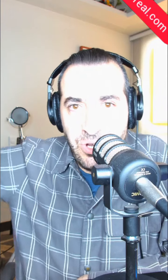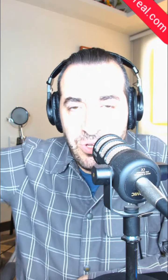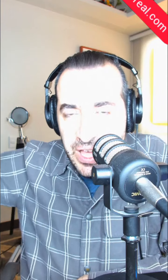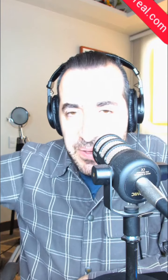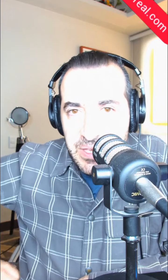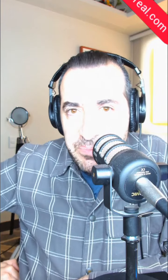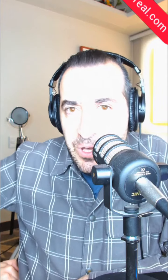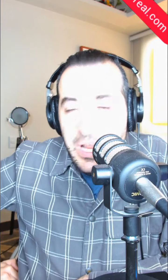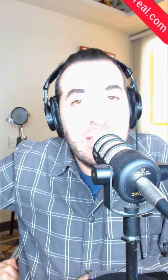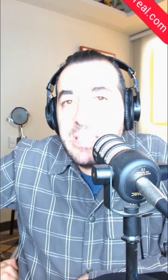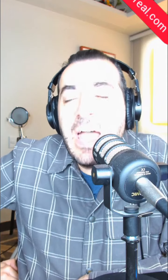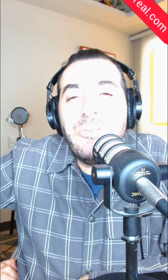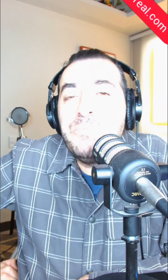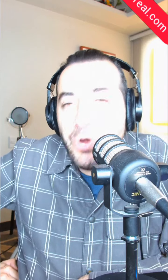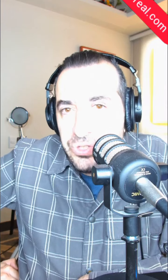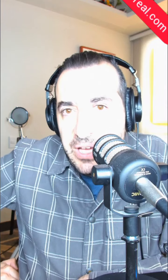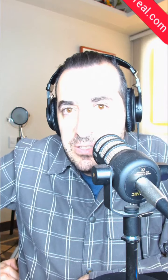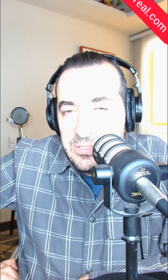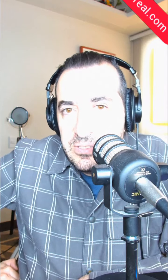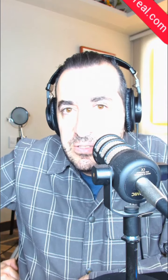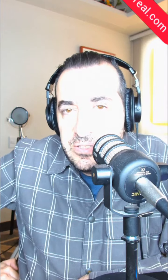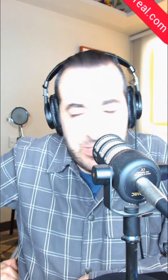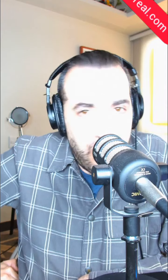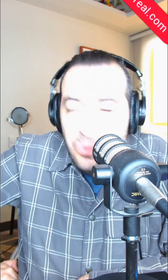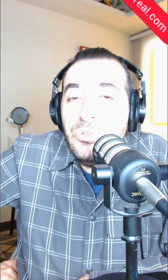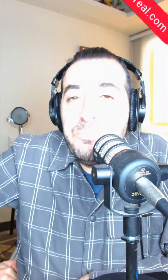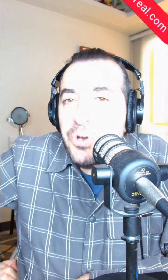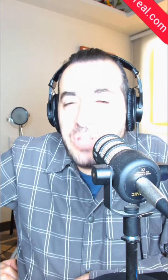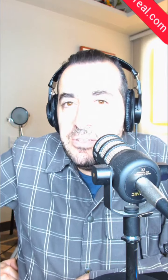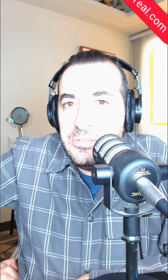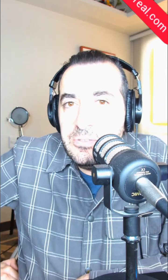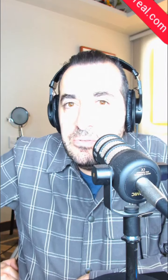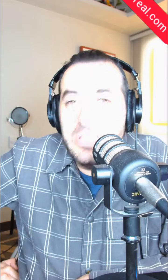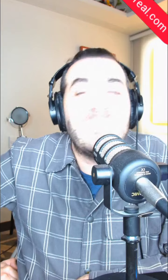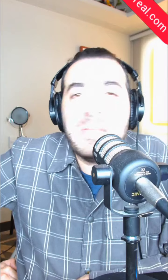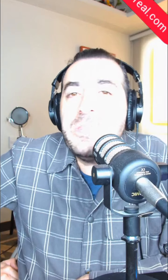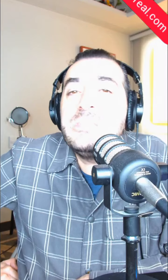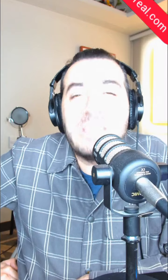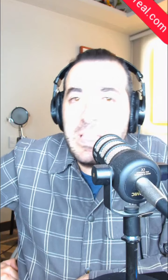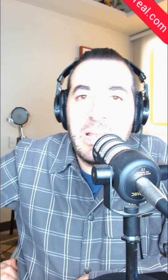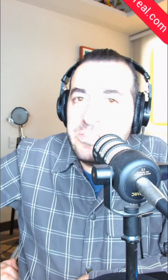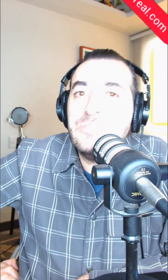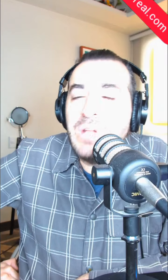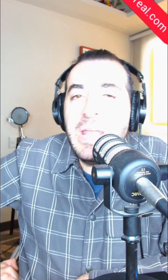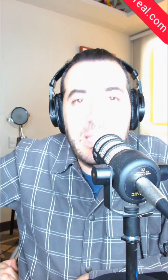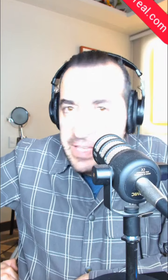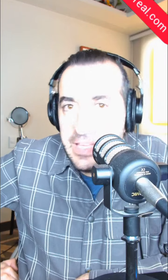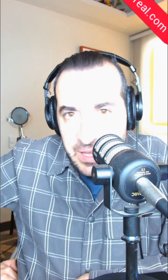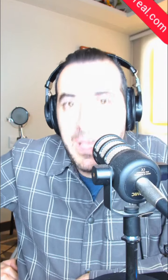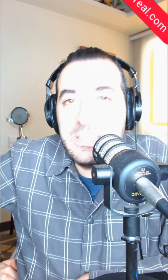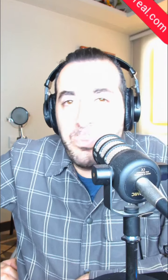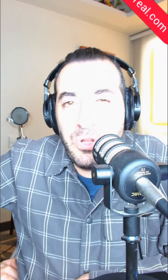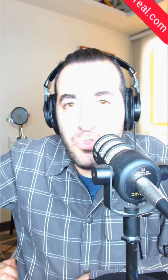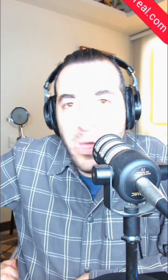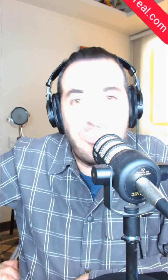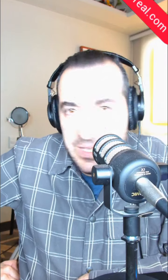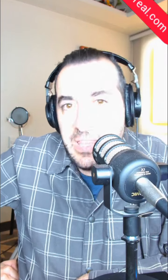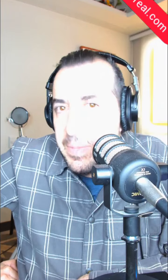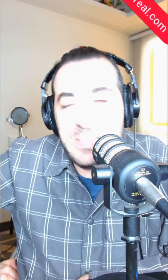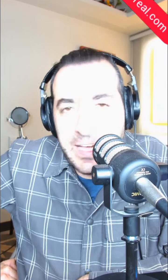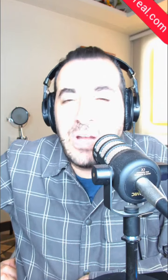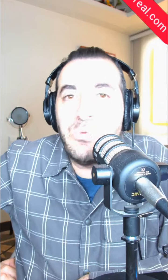de educación, de violencia, ya, no importa. De salud, no importa. Desde arriba dicen que ya les dieron su lana y que además ya terminaron su